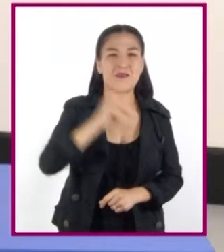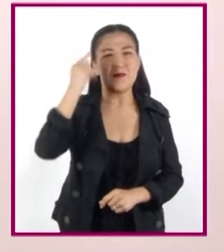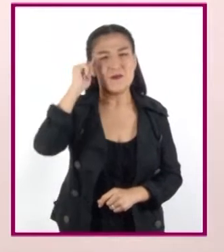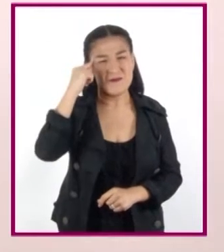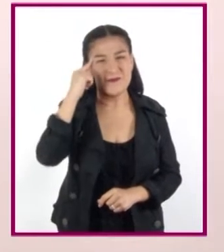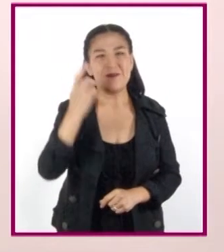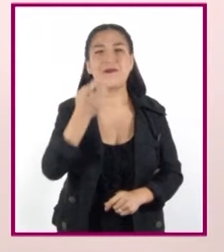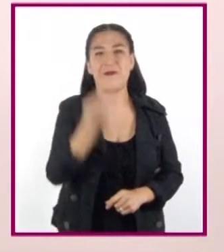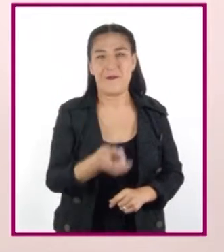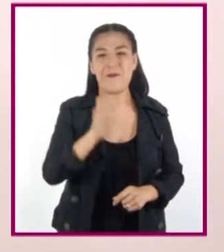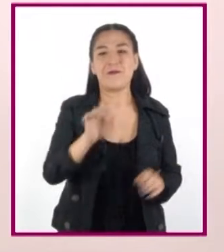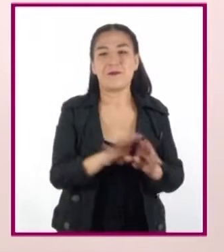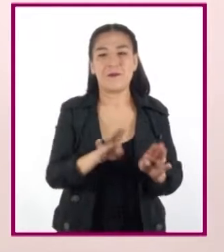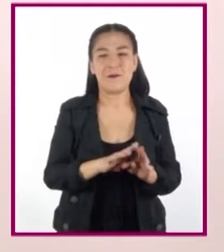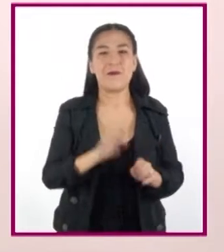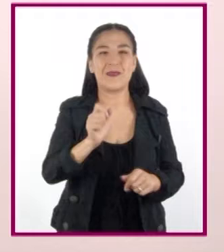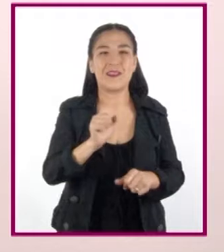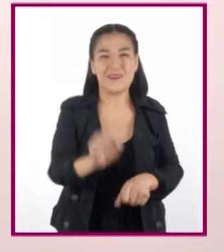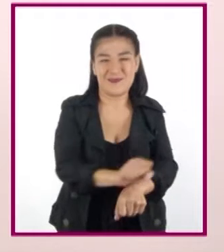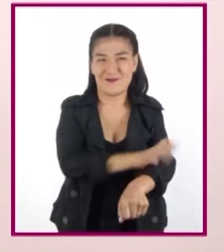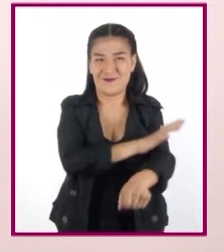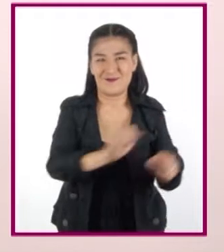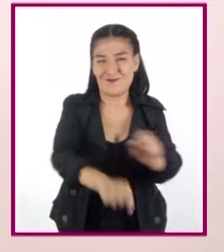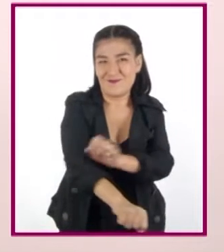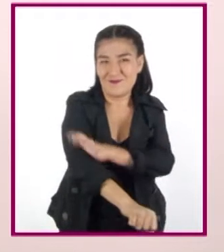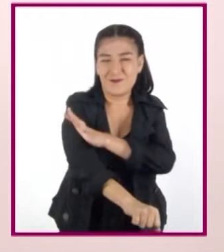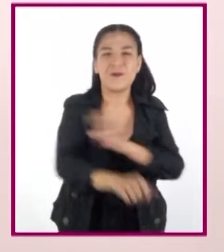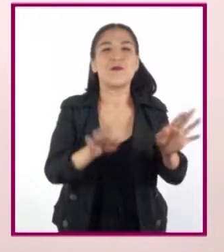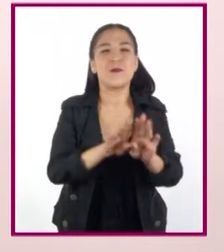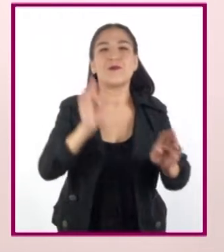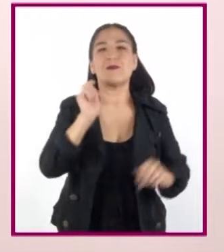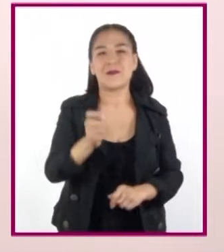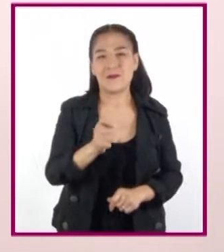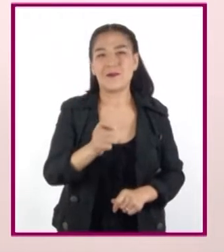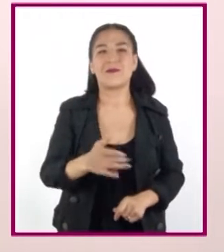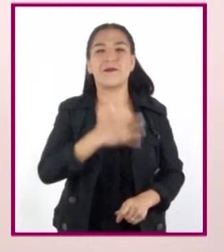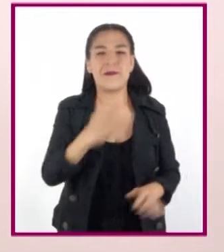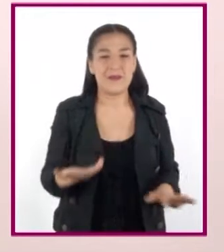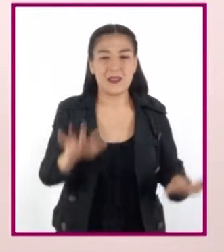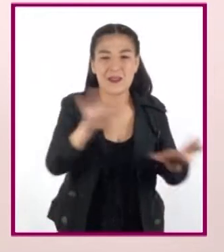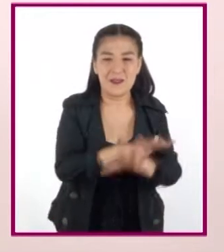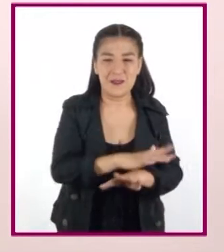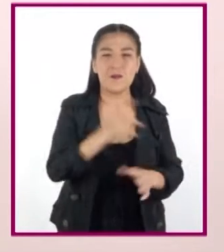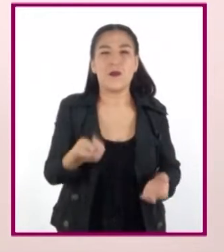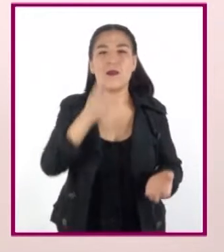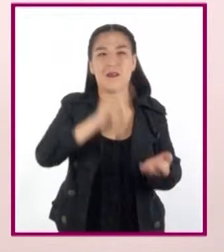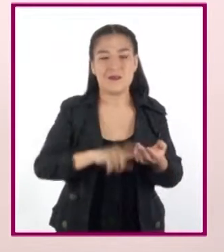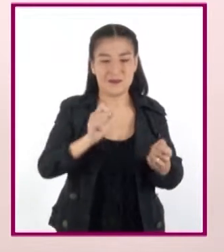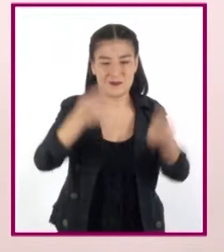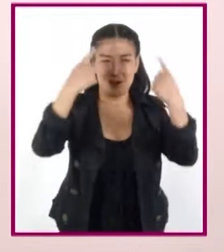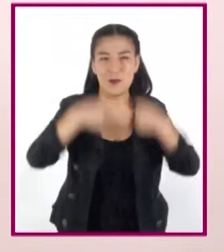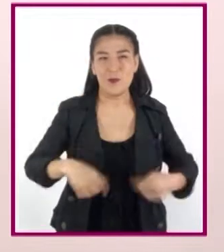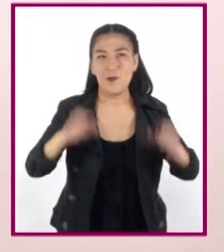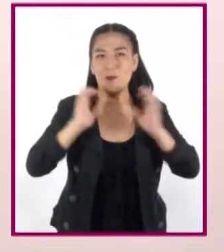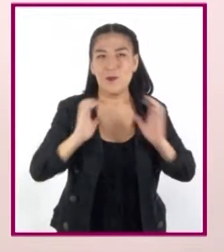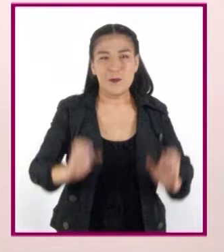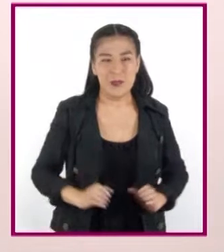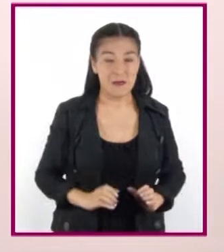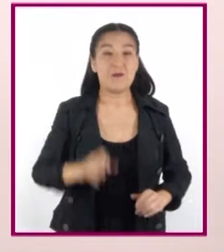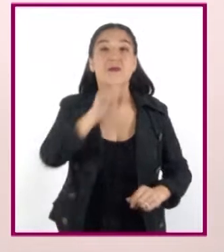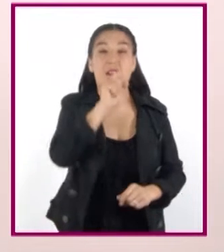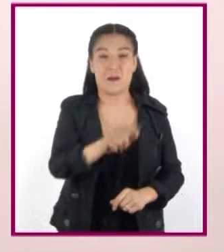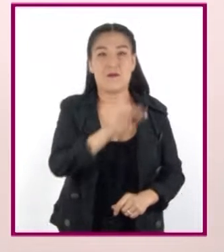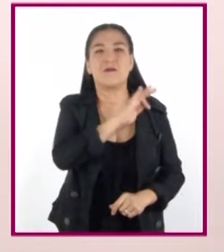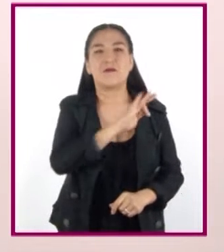enojo. Las sensaciones son todas aquellas reacciones que responden a cambios en la superficie del cuerpo y